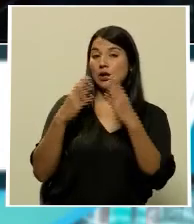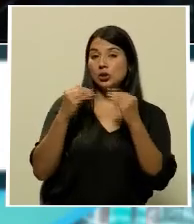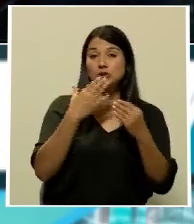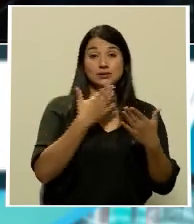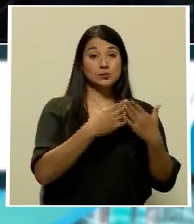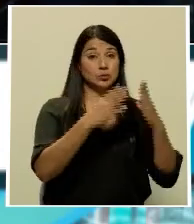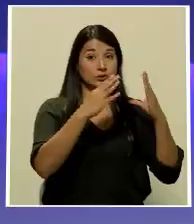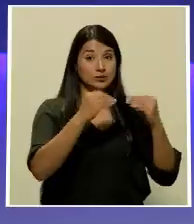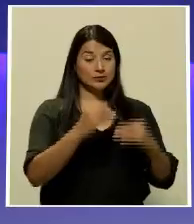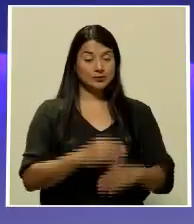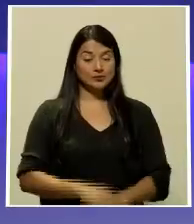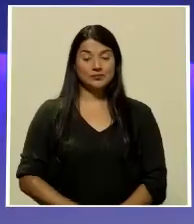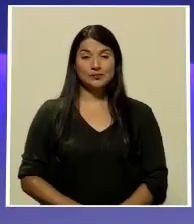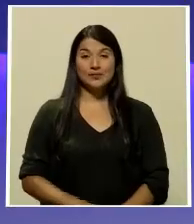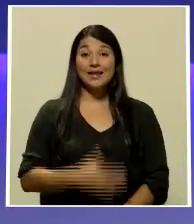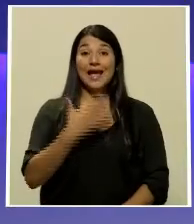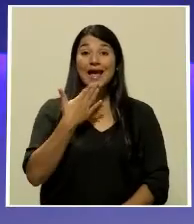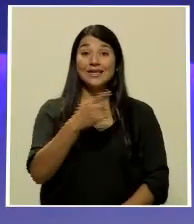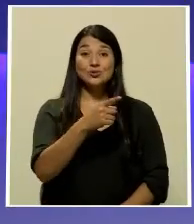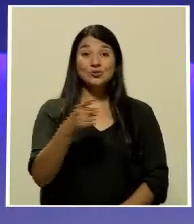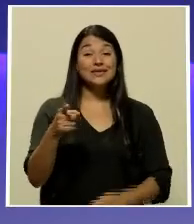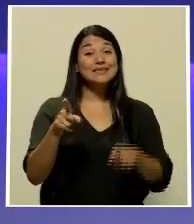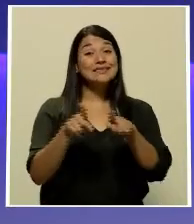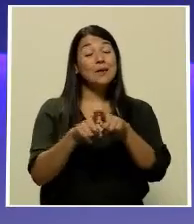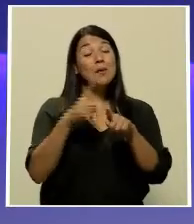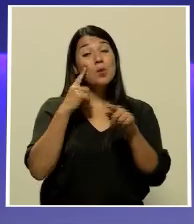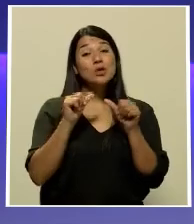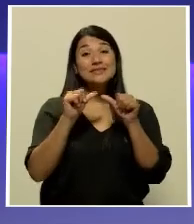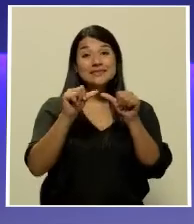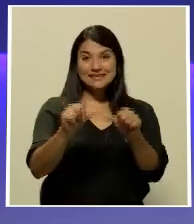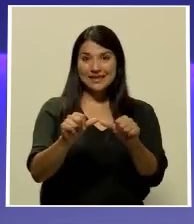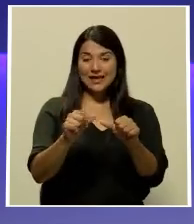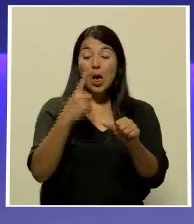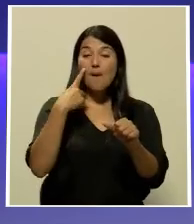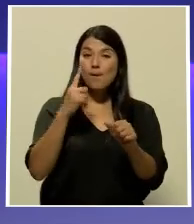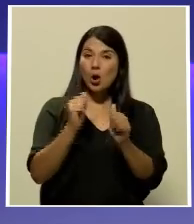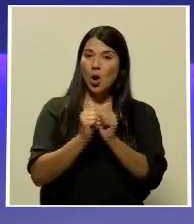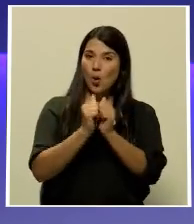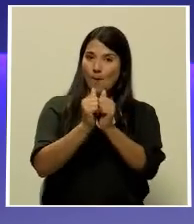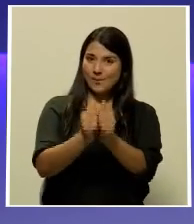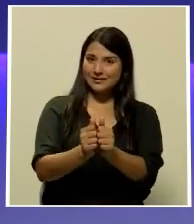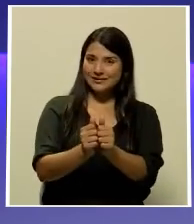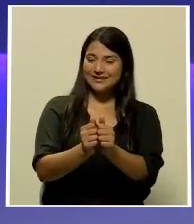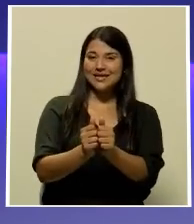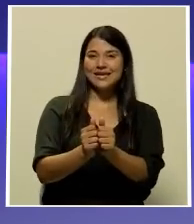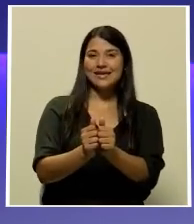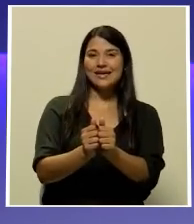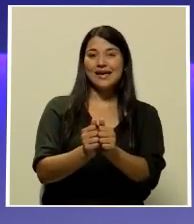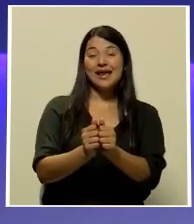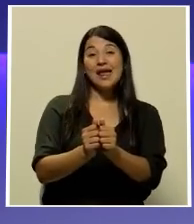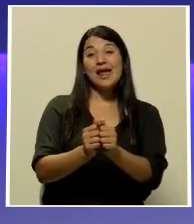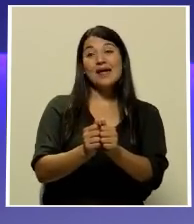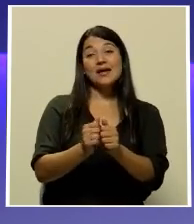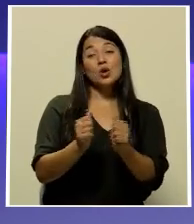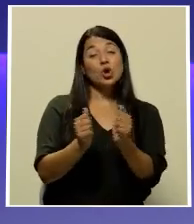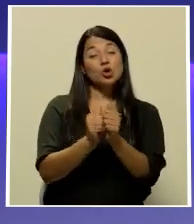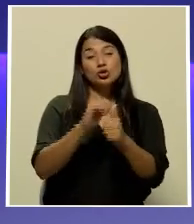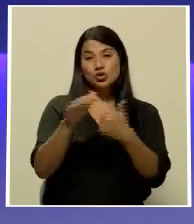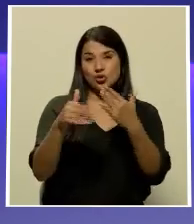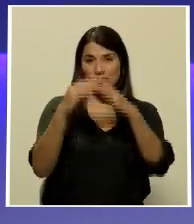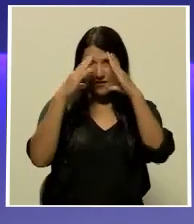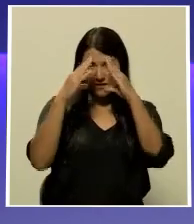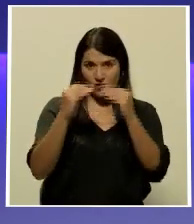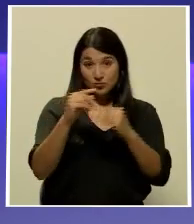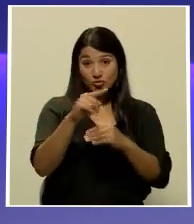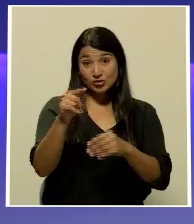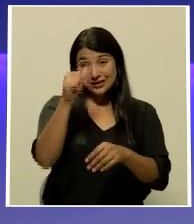noches. Gracias a ustedes también por seguir ahí, por acompañarnos en estas jornadas informativas.